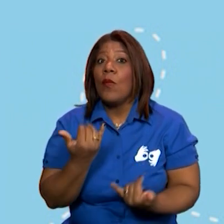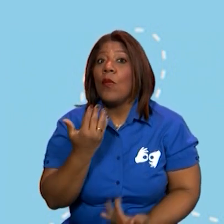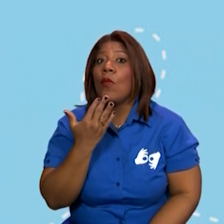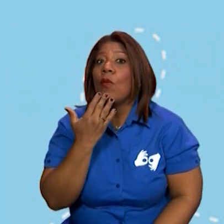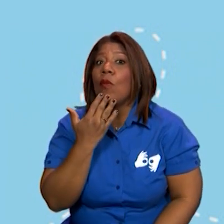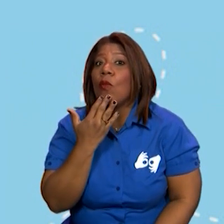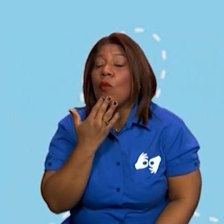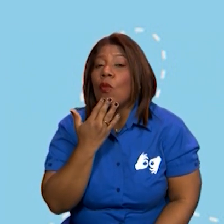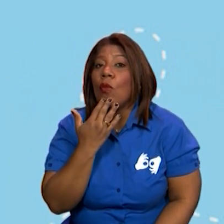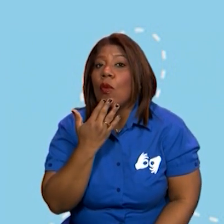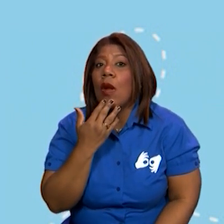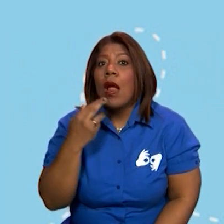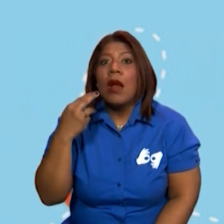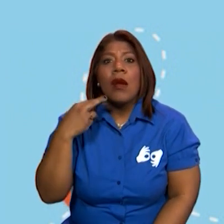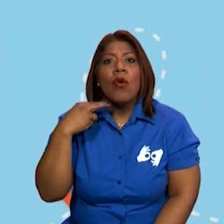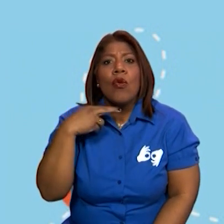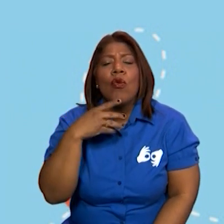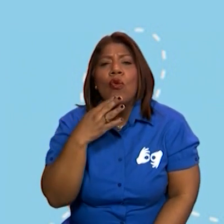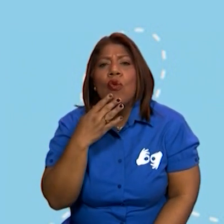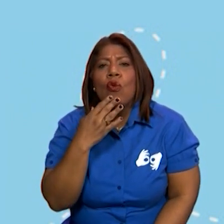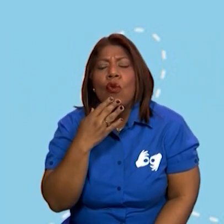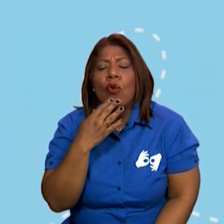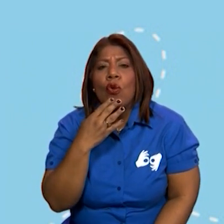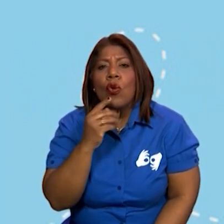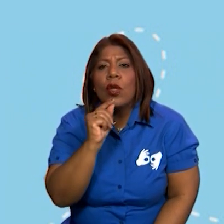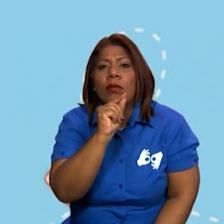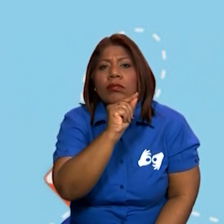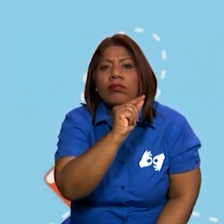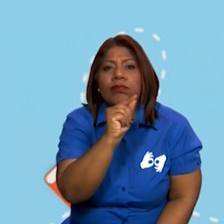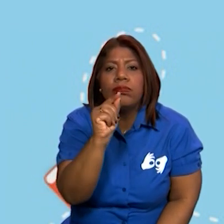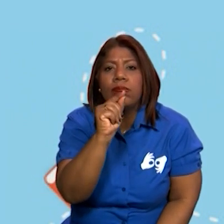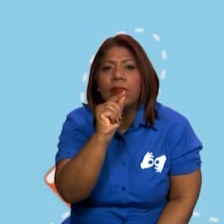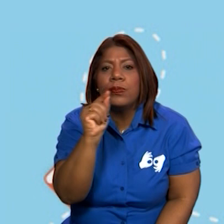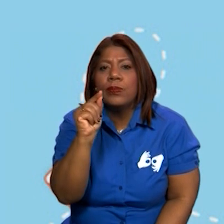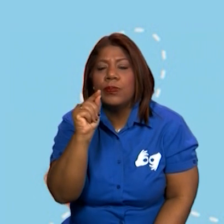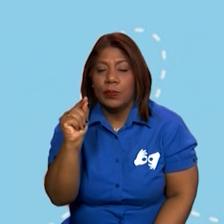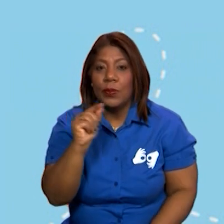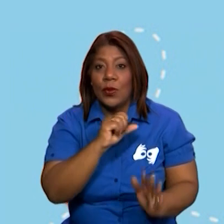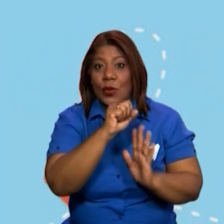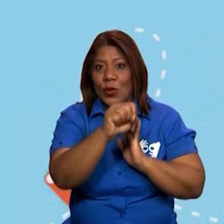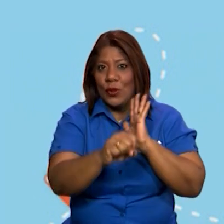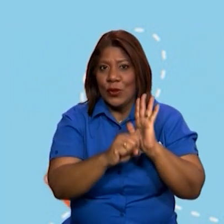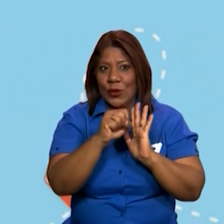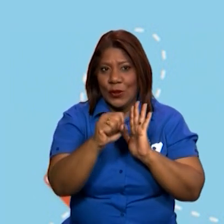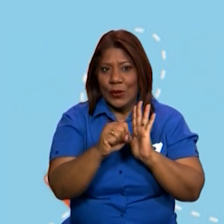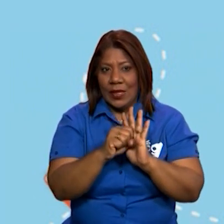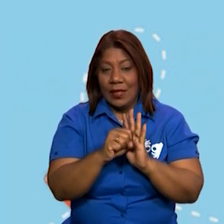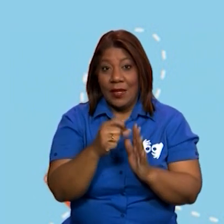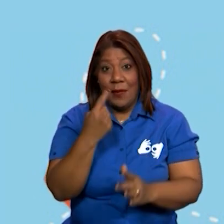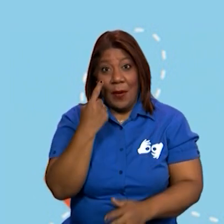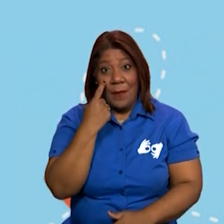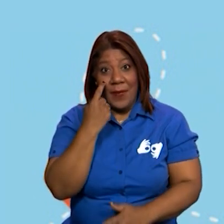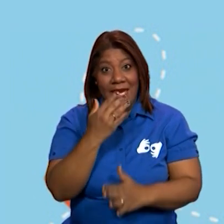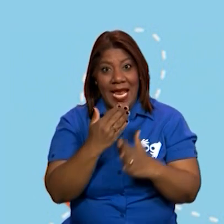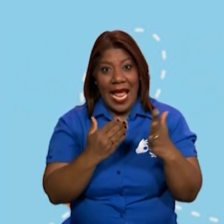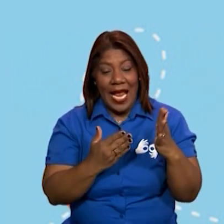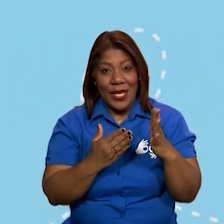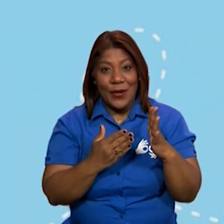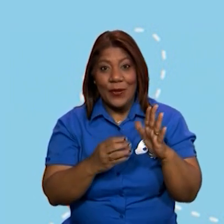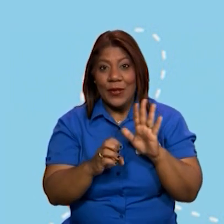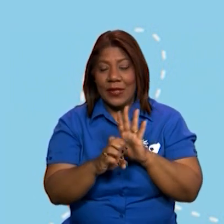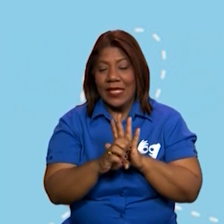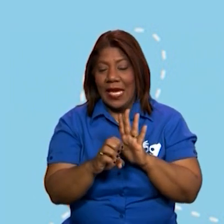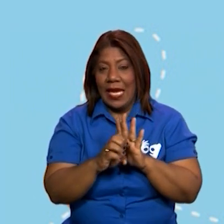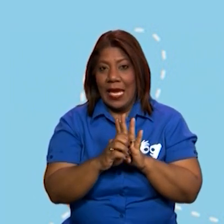los sustantivos que encuentren y que los escriba en la tabla. Aquí tenemos unos ejemplos. Sustantivo